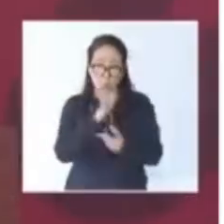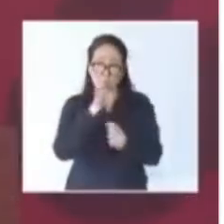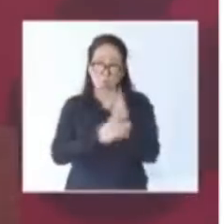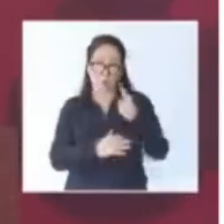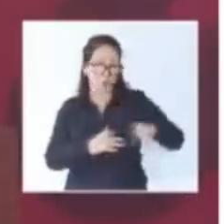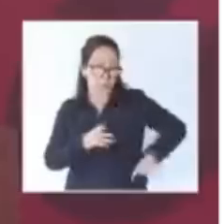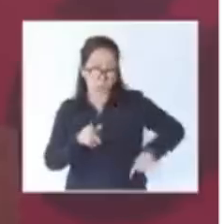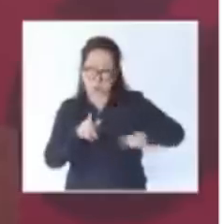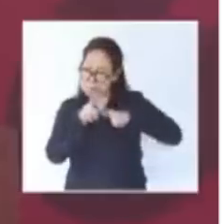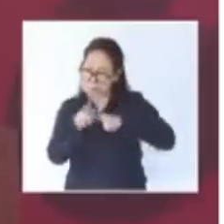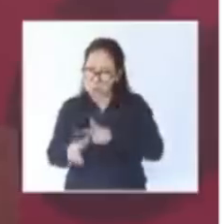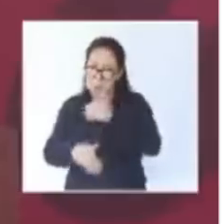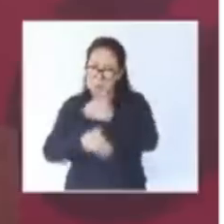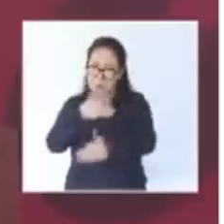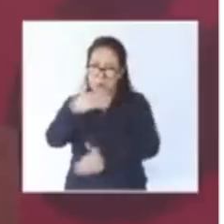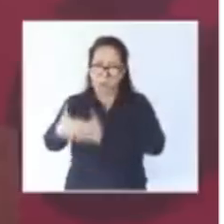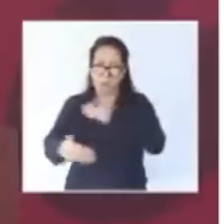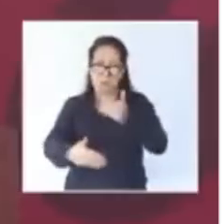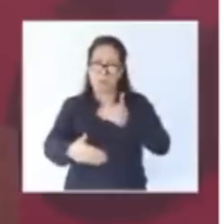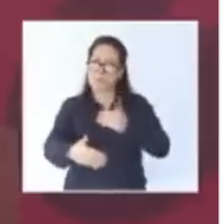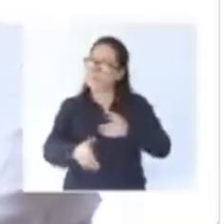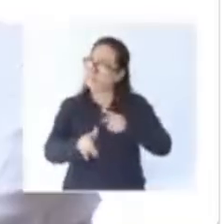mantener vigente.